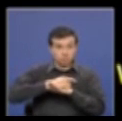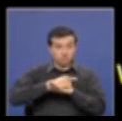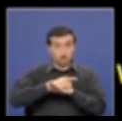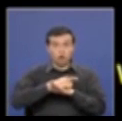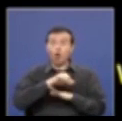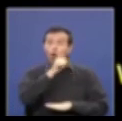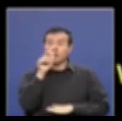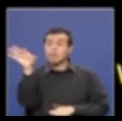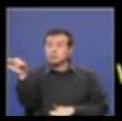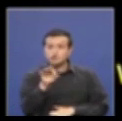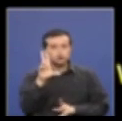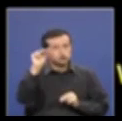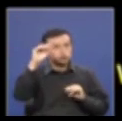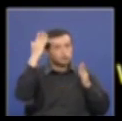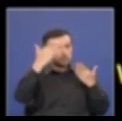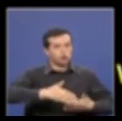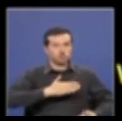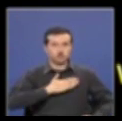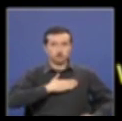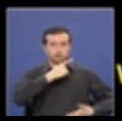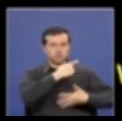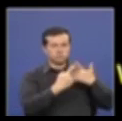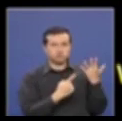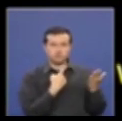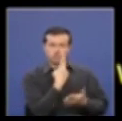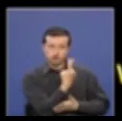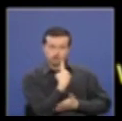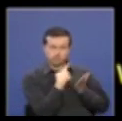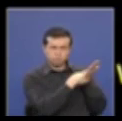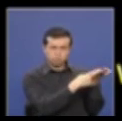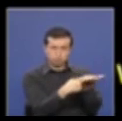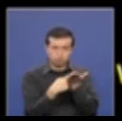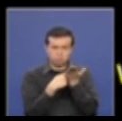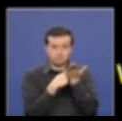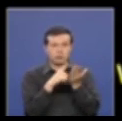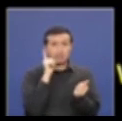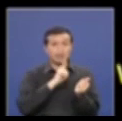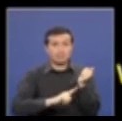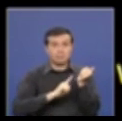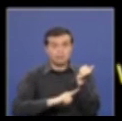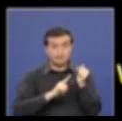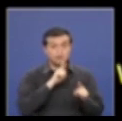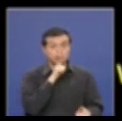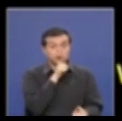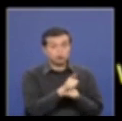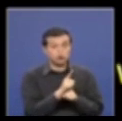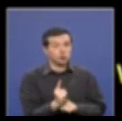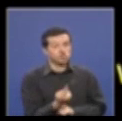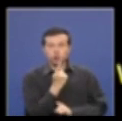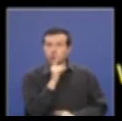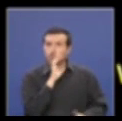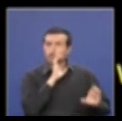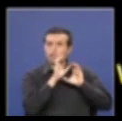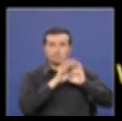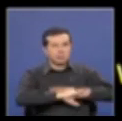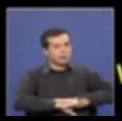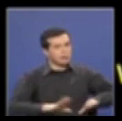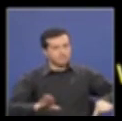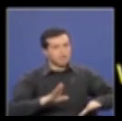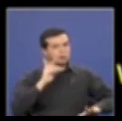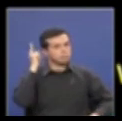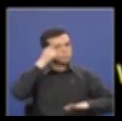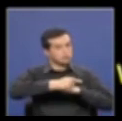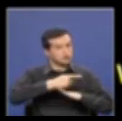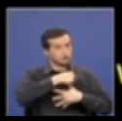a nadie. Yo voy a hacer un cuadro, lo voy a discutir contigo y con Fabián, usted lo aprueba y solo eso se hace, ni más ni